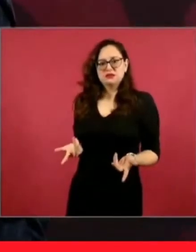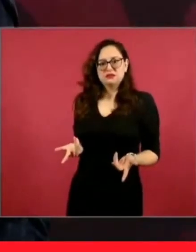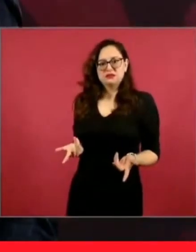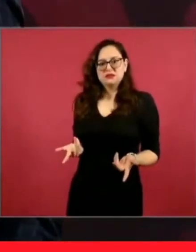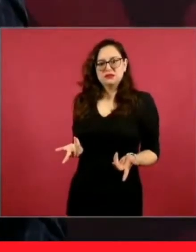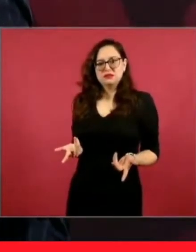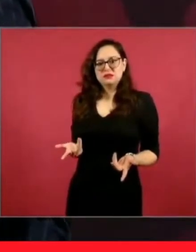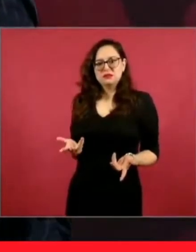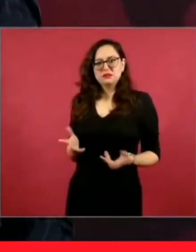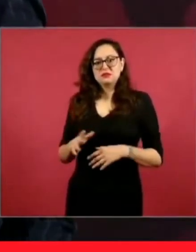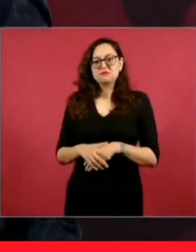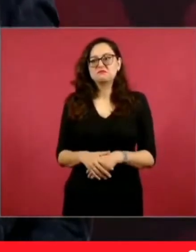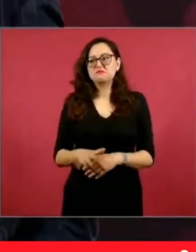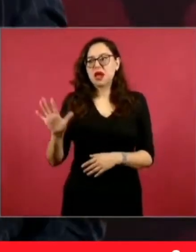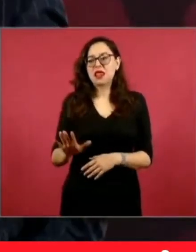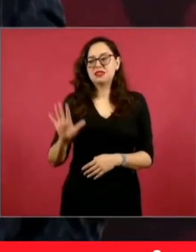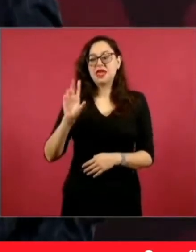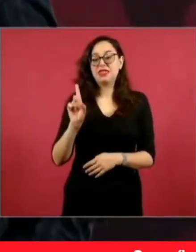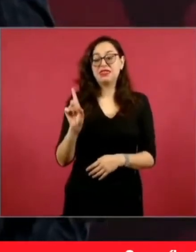Parece el DIF,